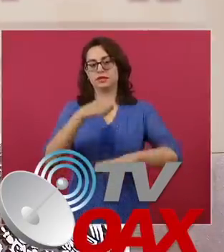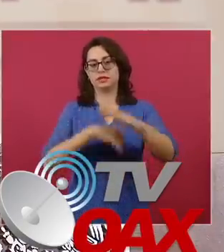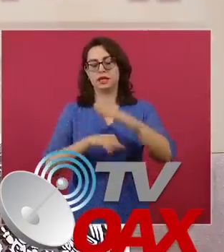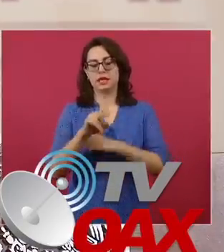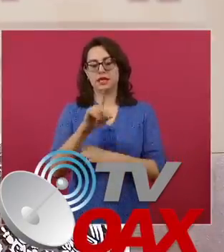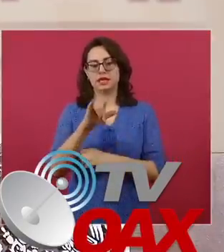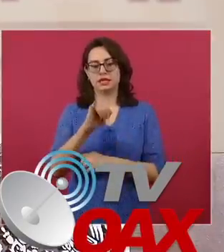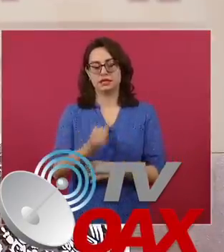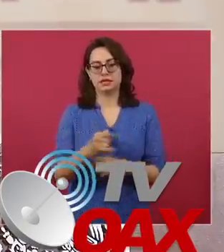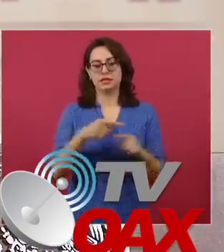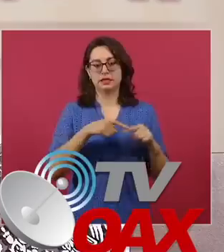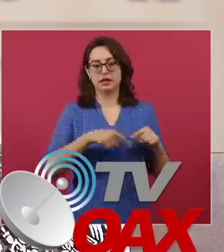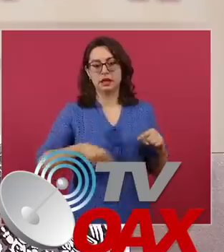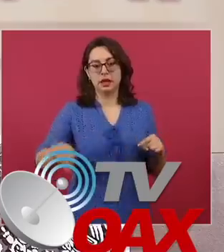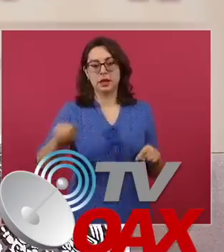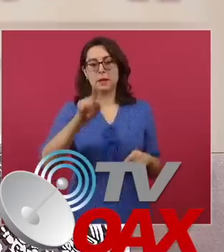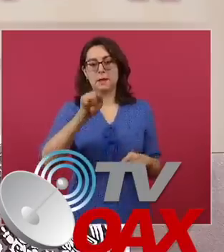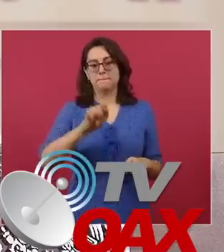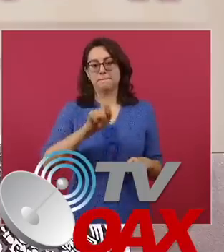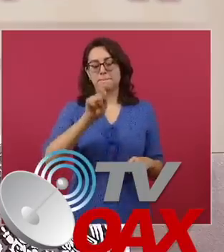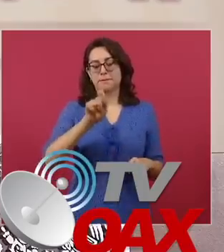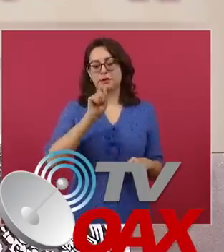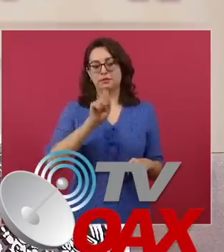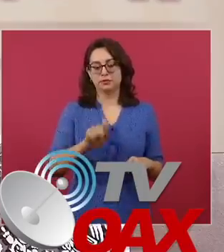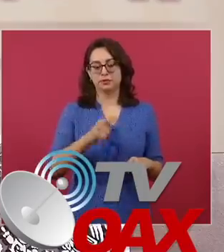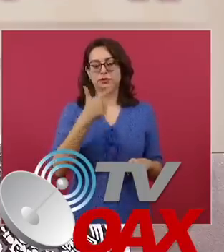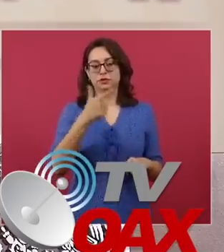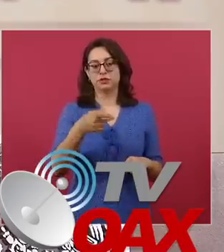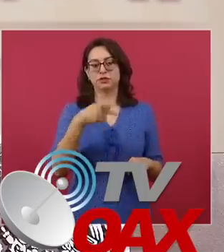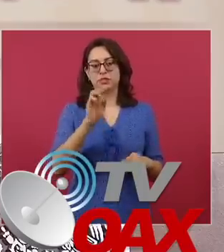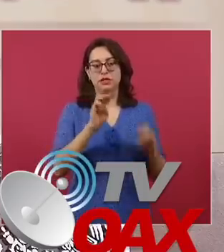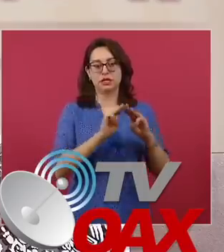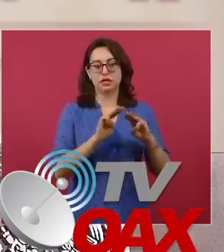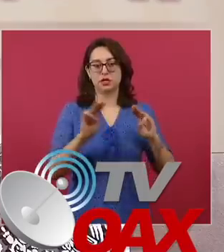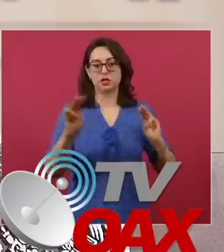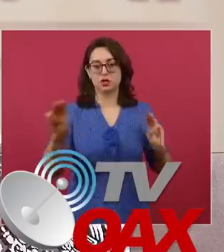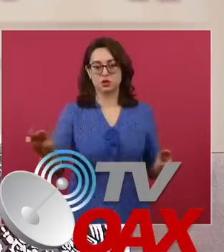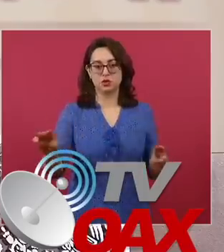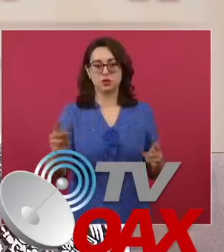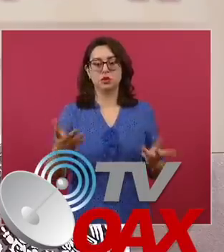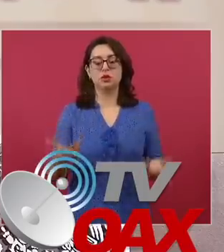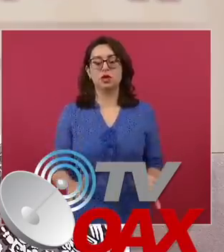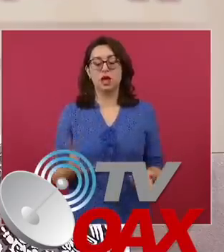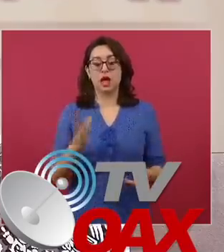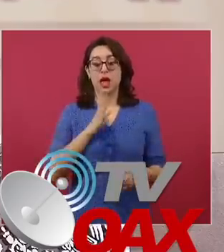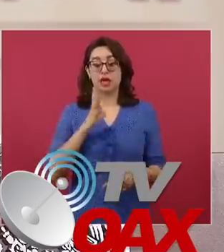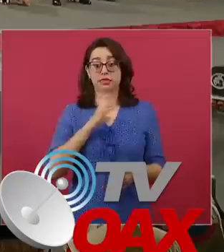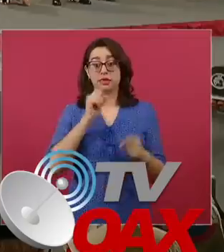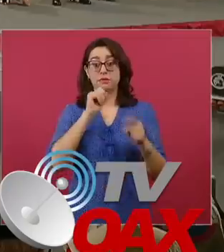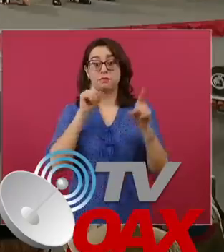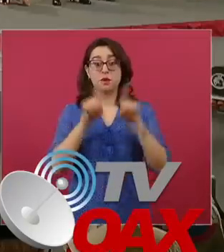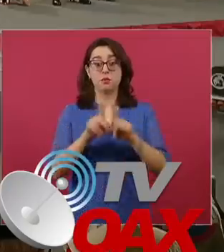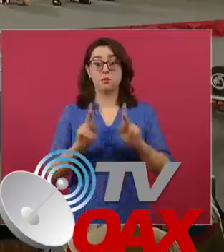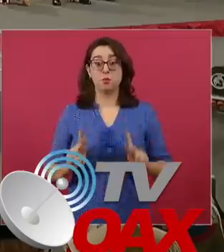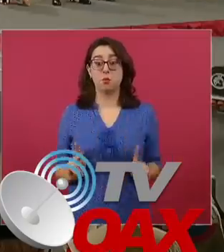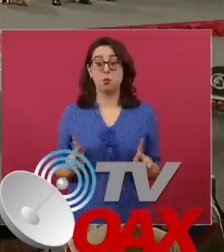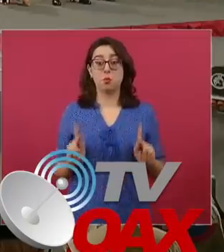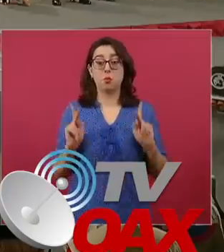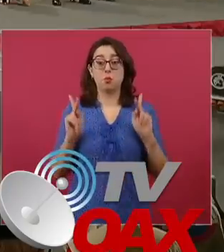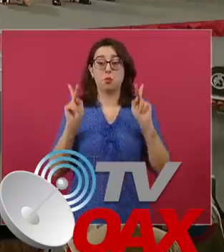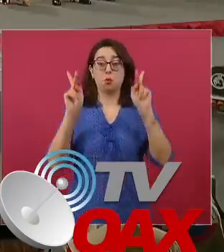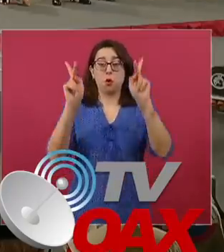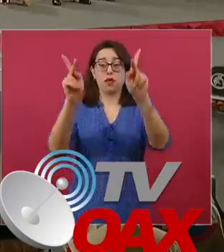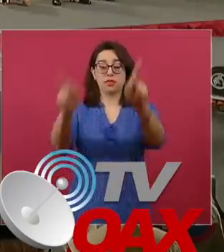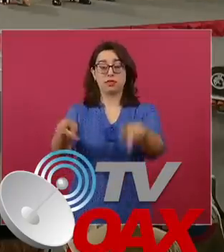total de 20.7 kilómetros. Incluye un puente atirantado de más de 300 metros de